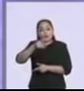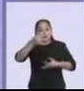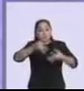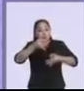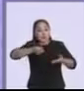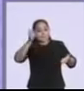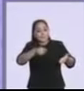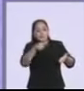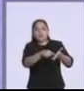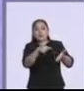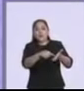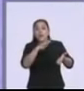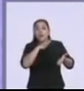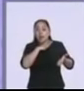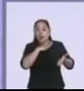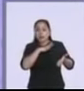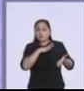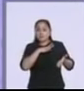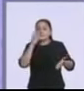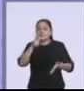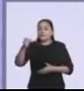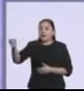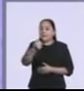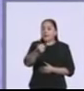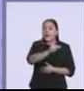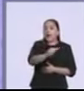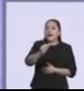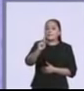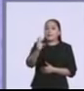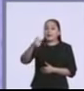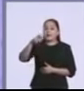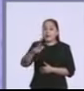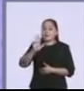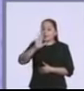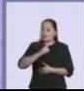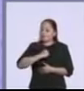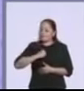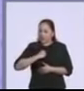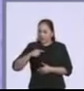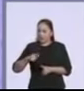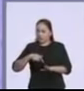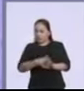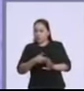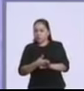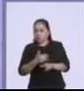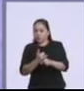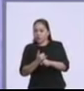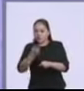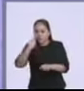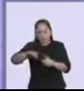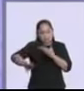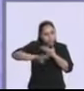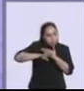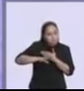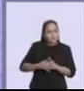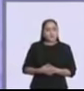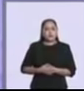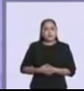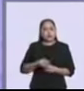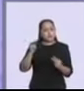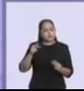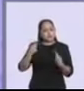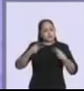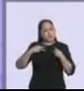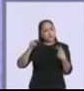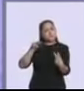tribunal que da cuenta de que utilizaron a la PGR de manera facciosa y de manera ilegal para dañarme. Yo puedo ver a la gente a